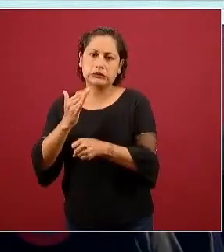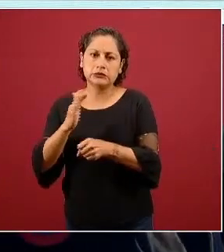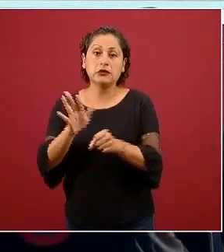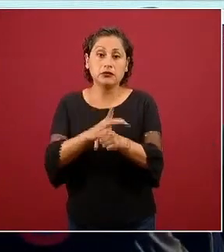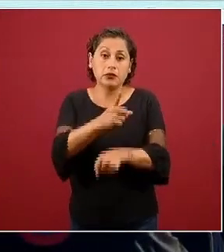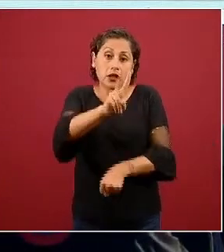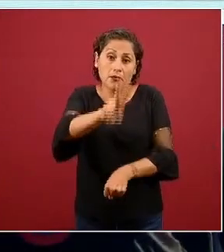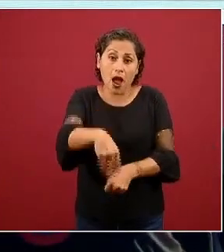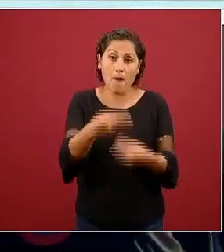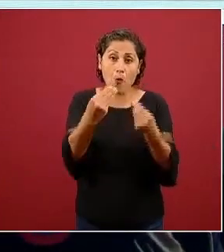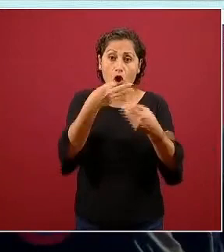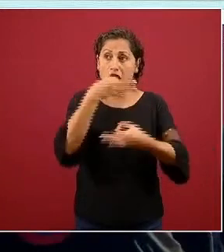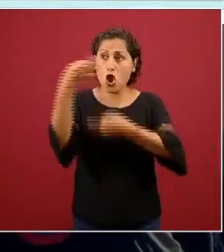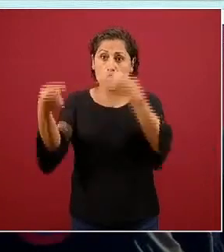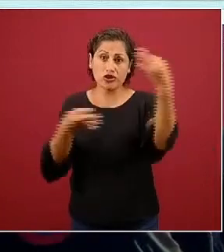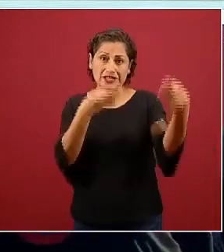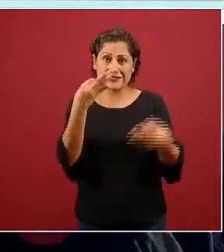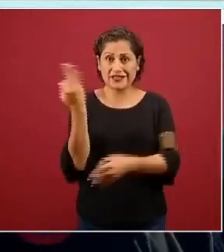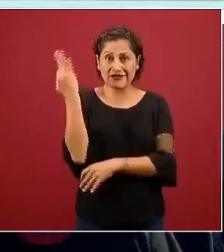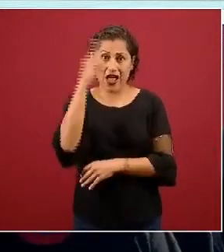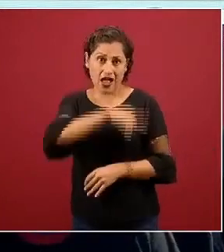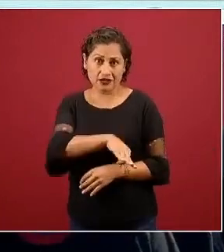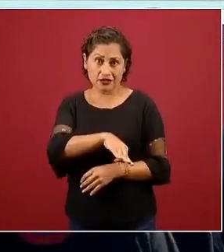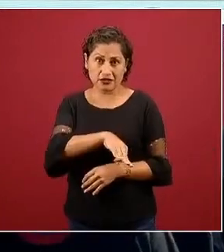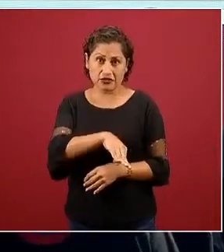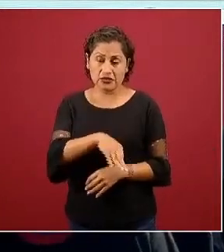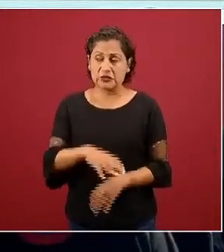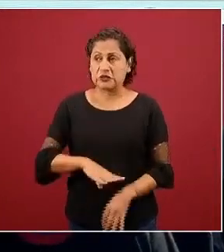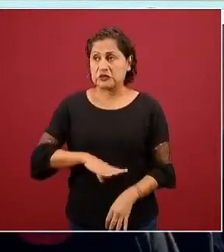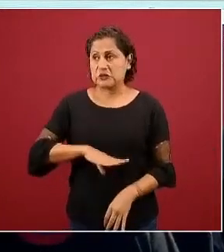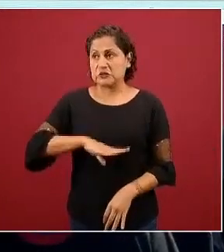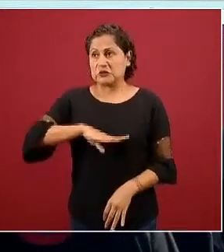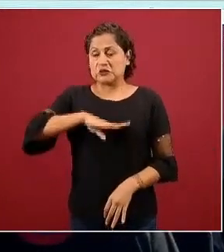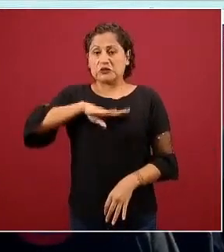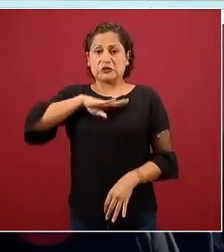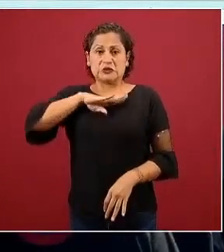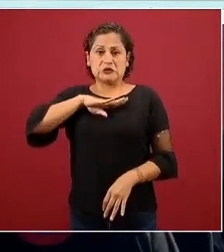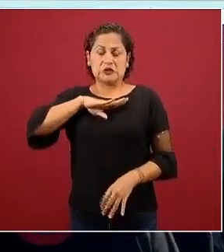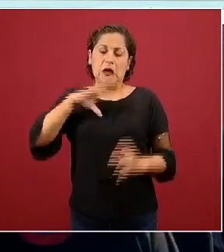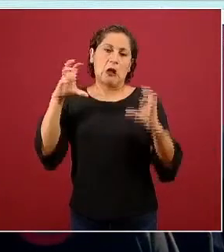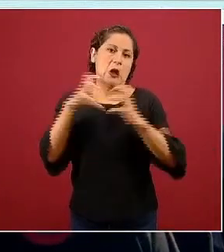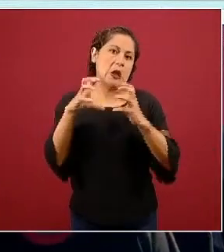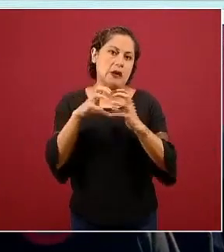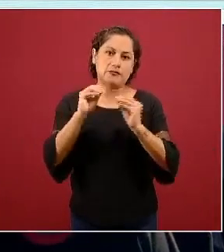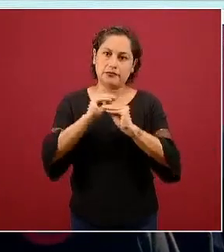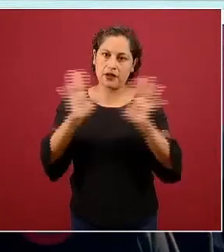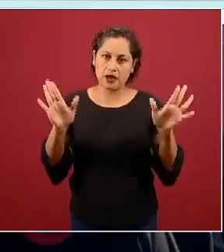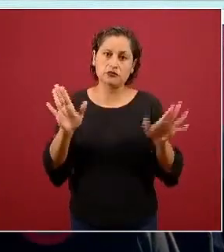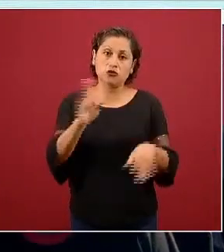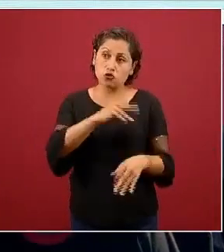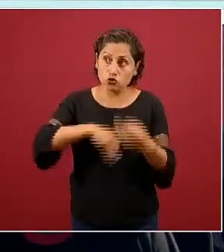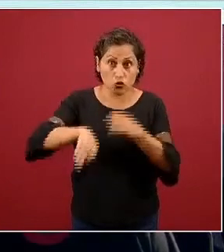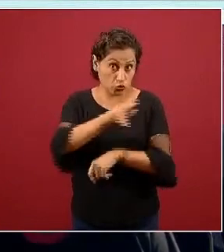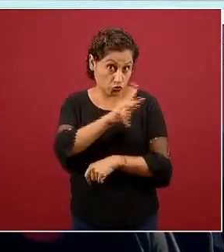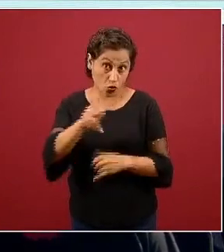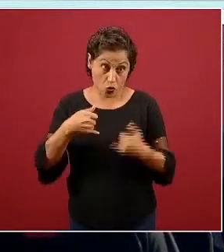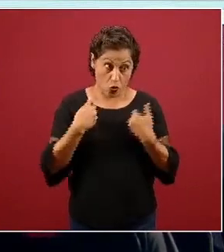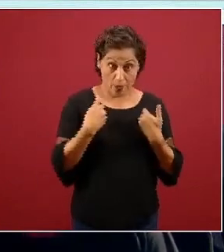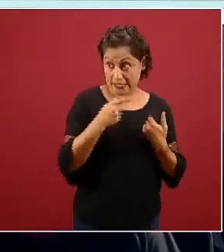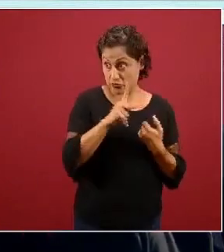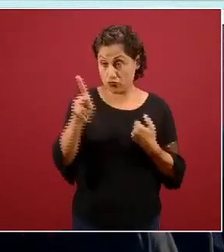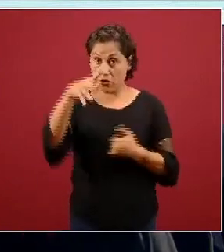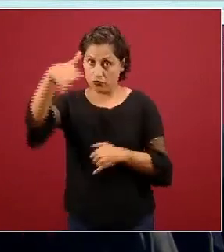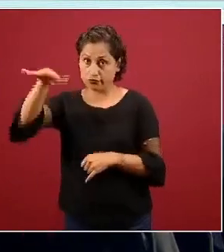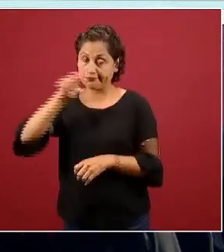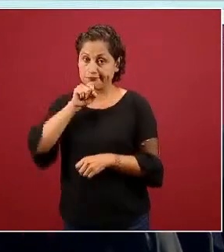noticias. Entonces, sí controlar mucho esto. Y el último es, creo que el mejor tratamiento